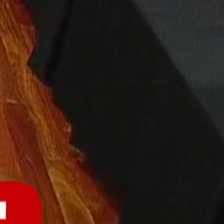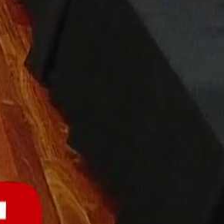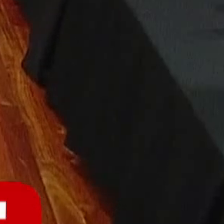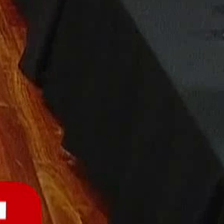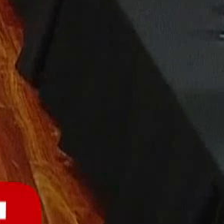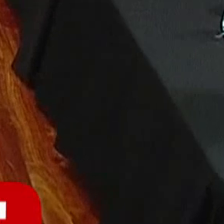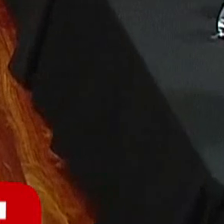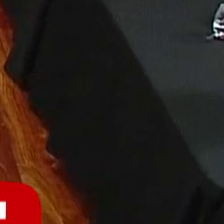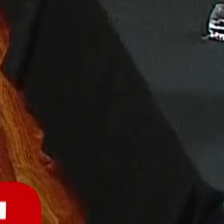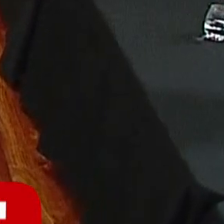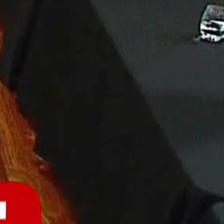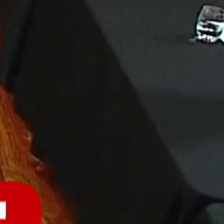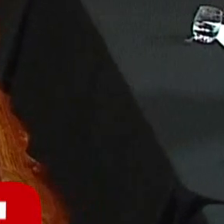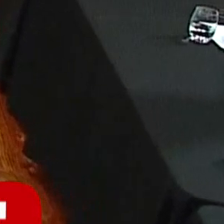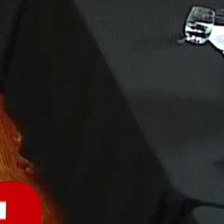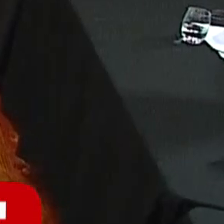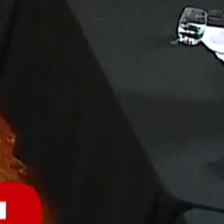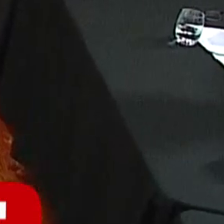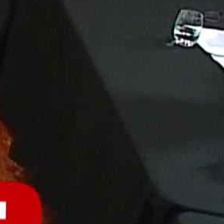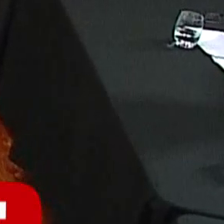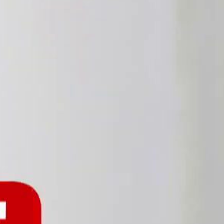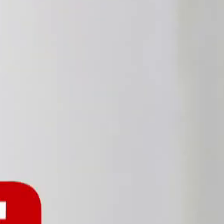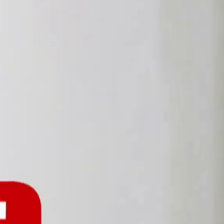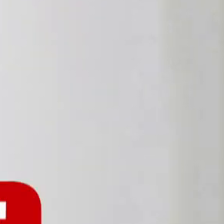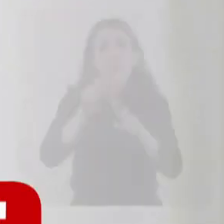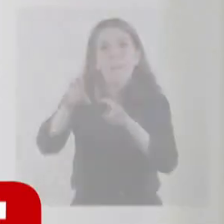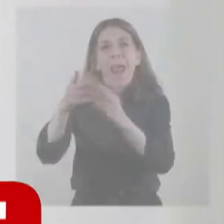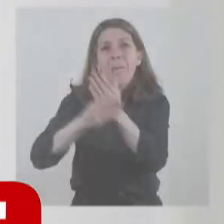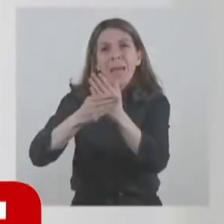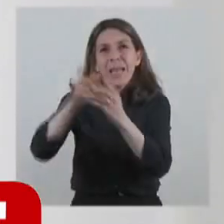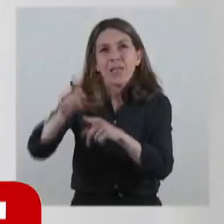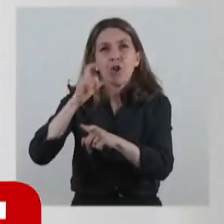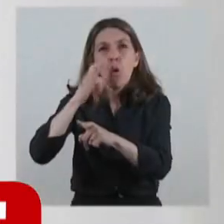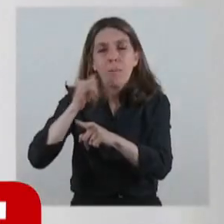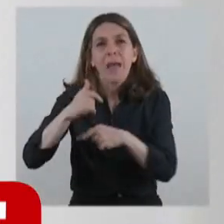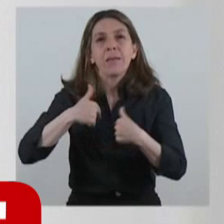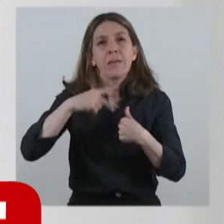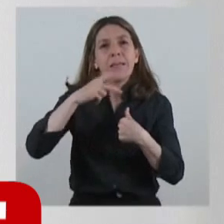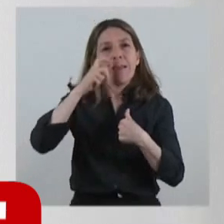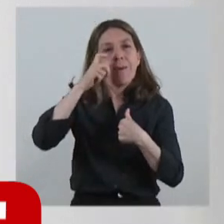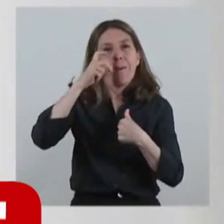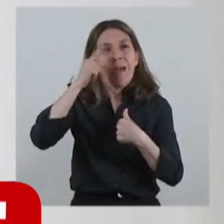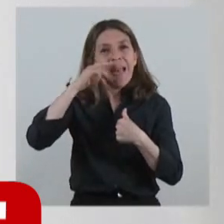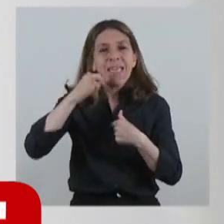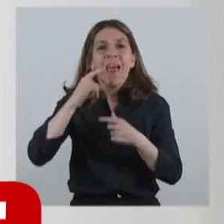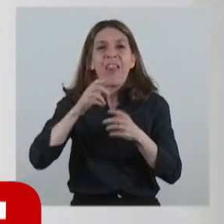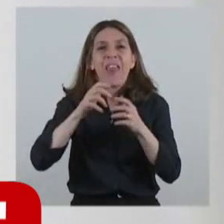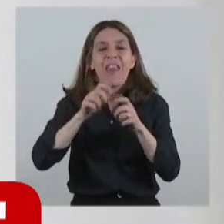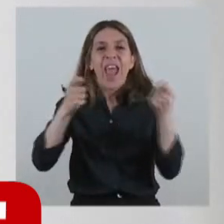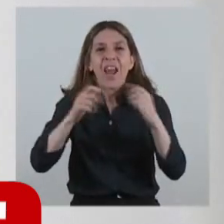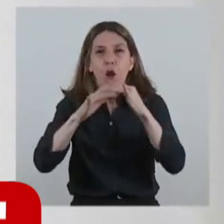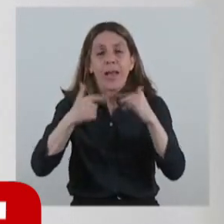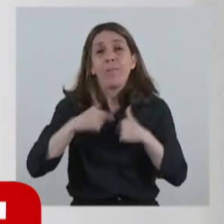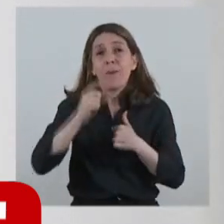Hola, ¿qué tal? Buenas tardes. Dos preguntas para el ministro Martín Guzmán. María Iglesias, del diario Clarín. Por un lado, quería saber